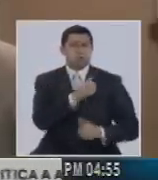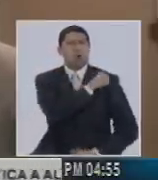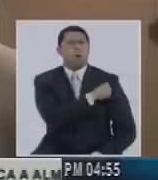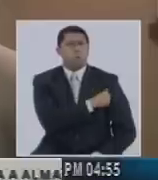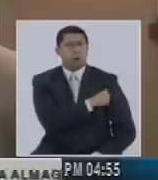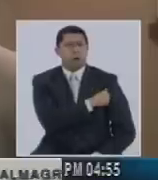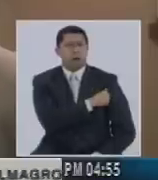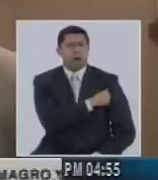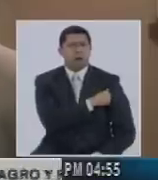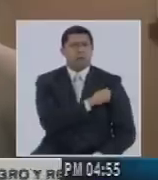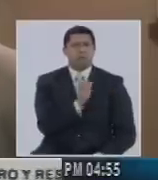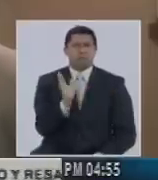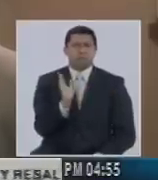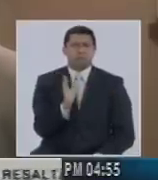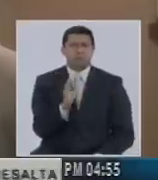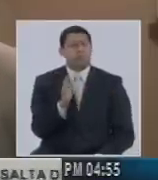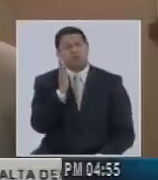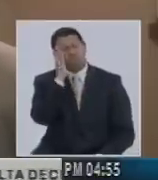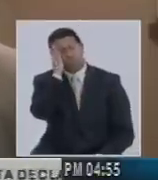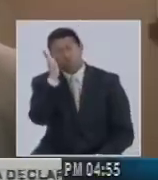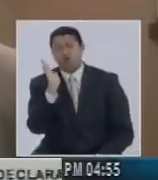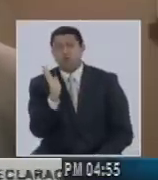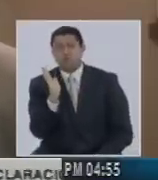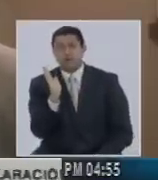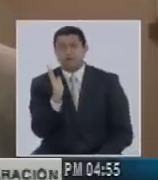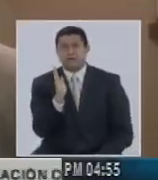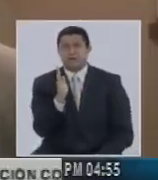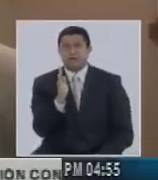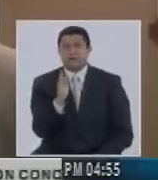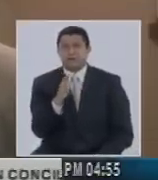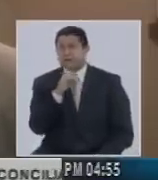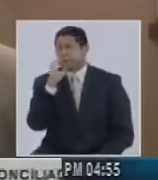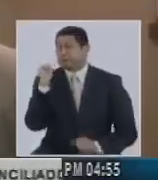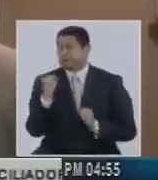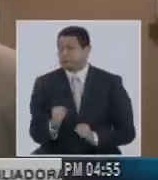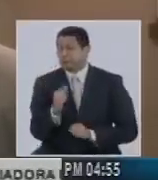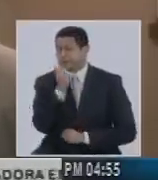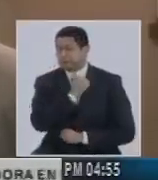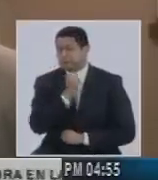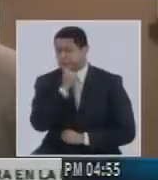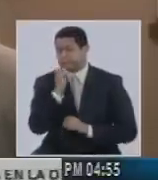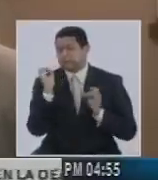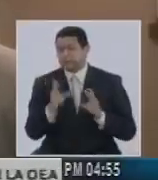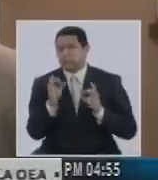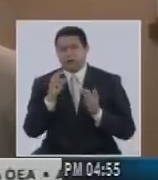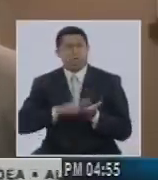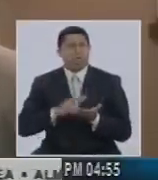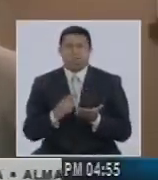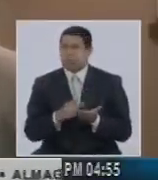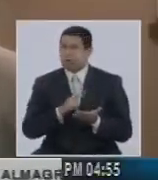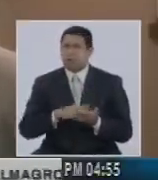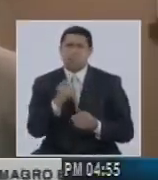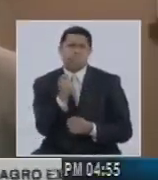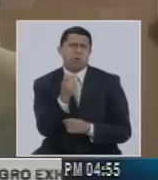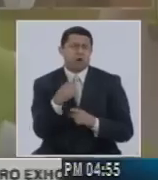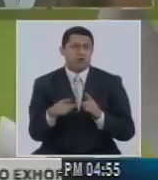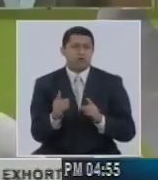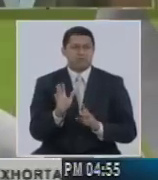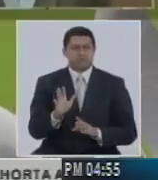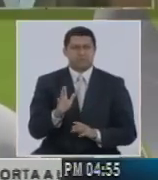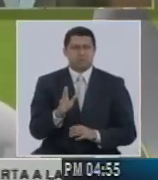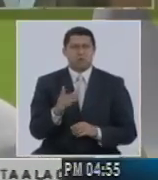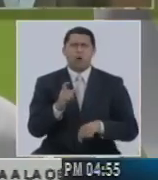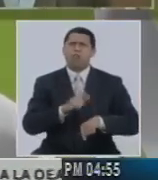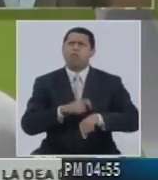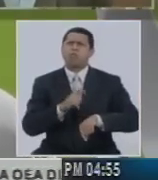operado porque simplemente no pueden dormir y están miserables con este dolor. O sea, no, hay pocas contraindicaciones. ¿Cuánto es la